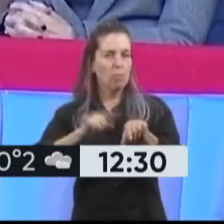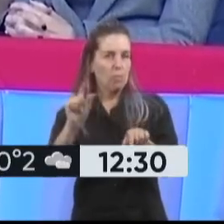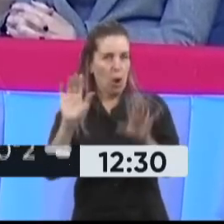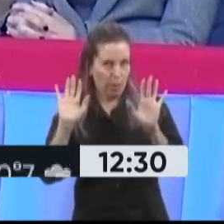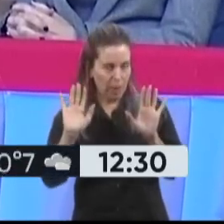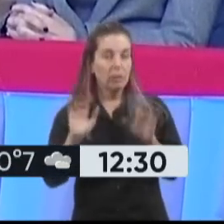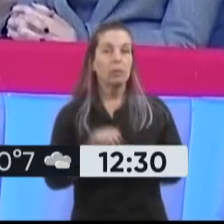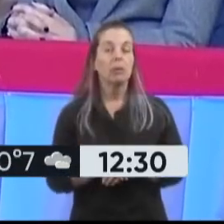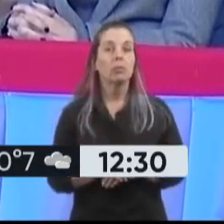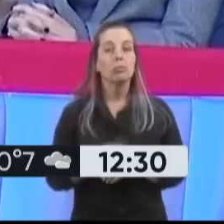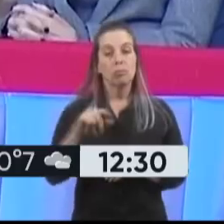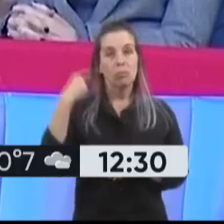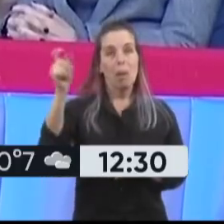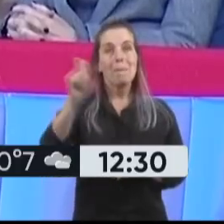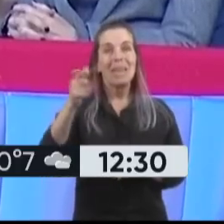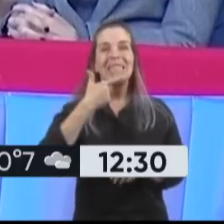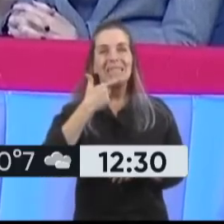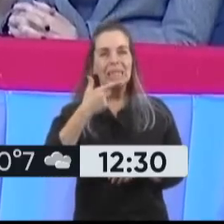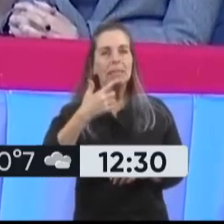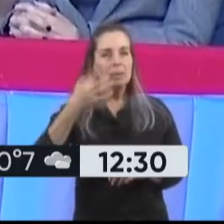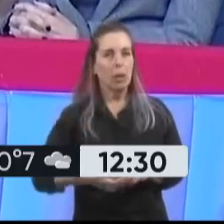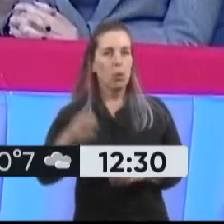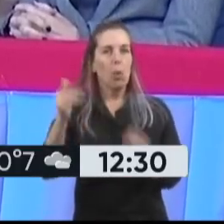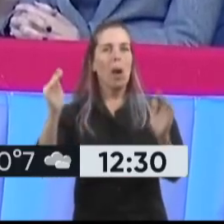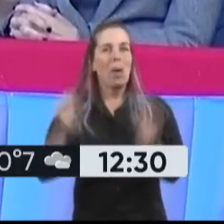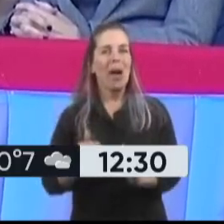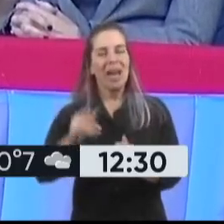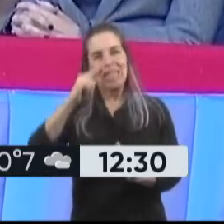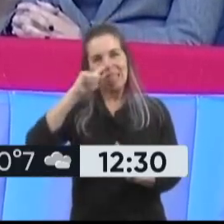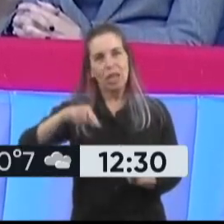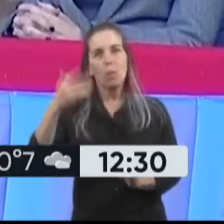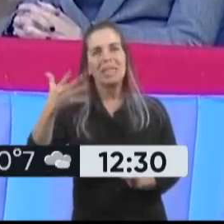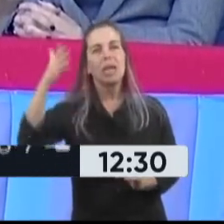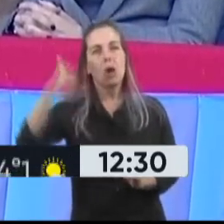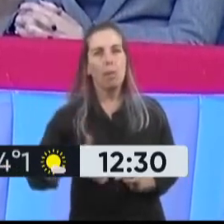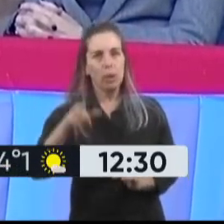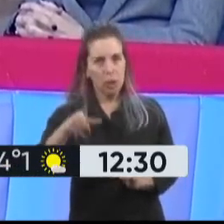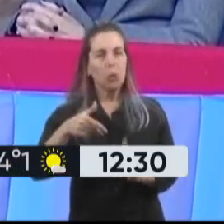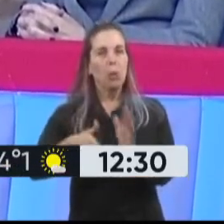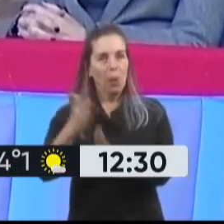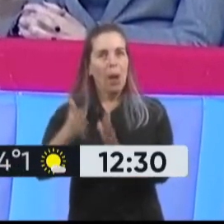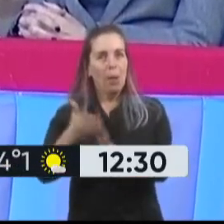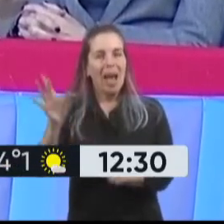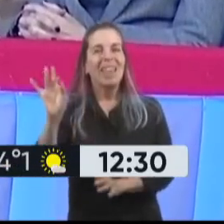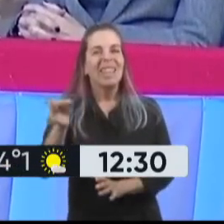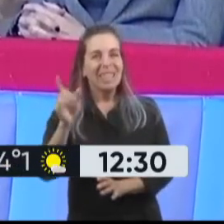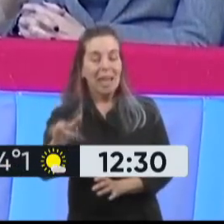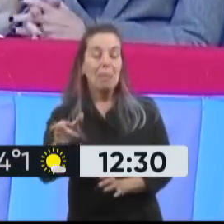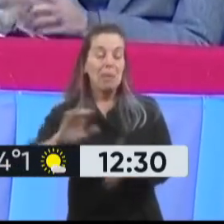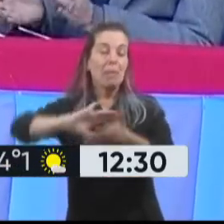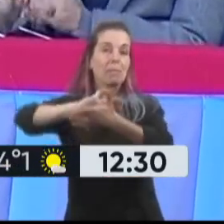mes de septiembre vamos a bajarlo al 7,5% y lo vamos a estar eliminando en el mes de